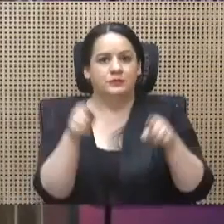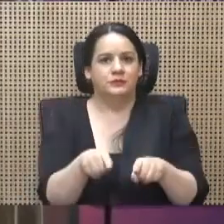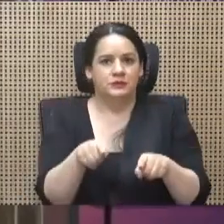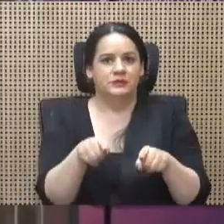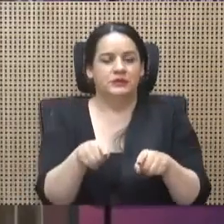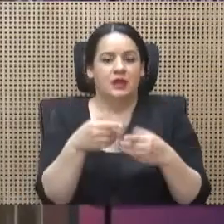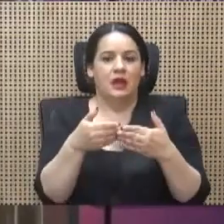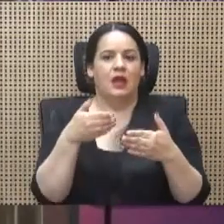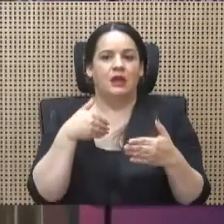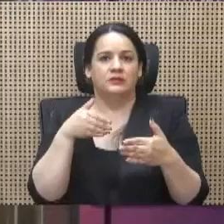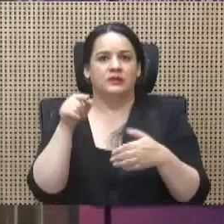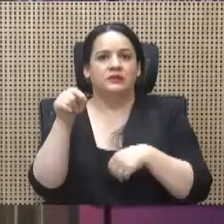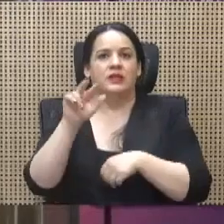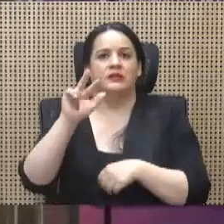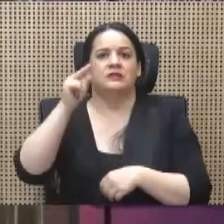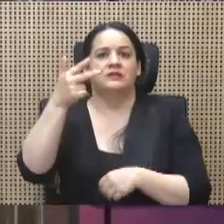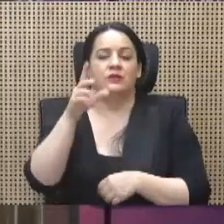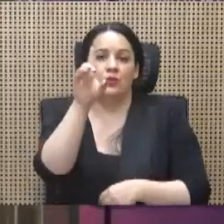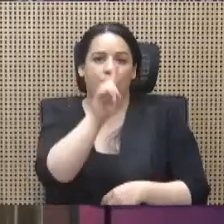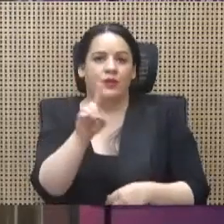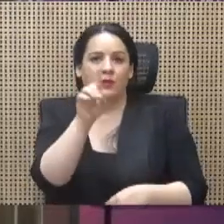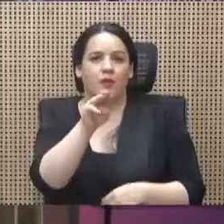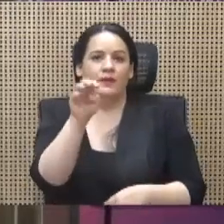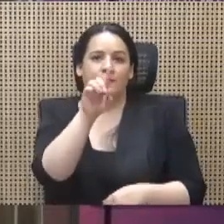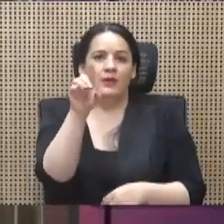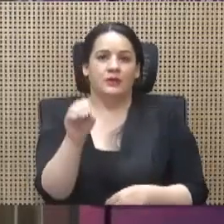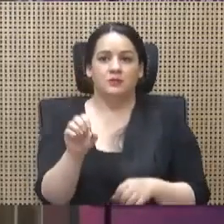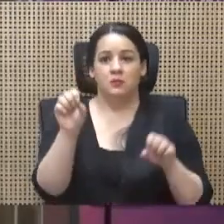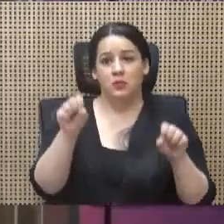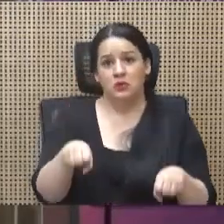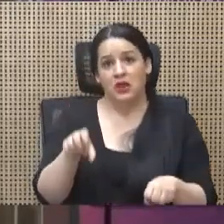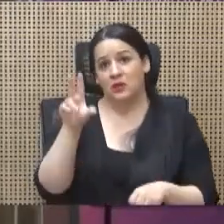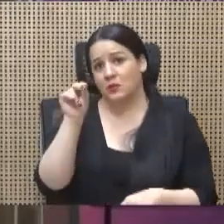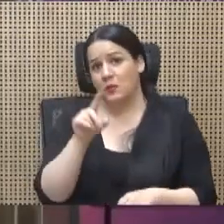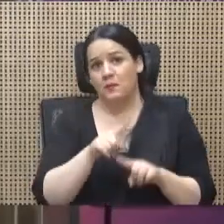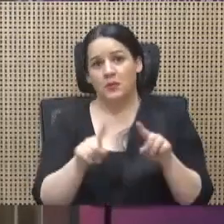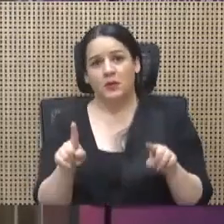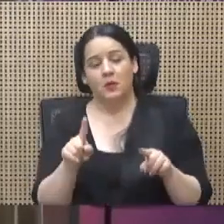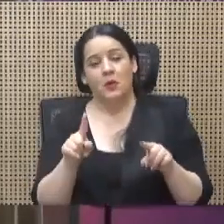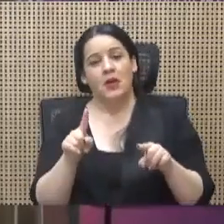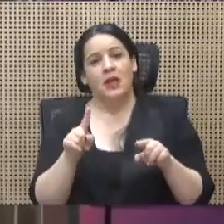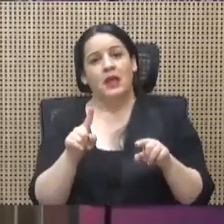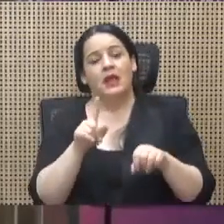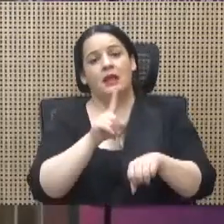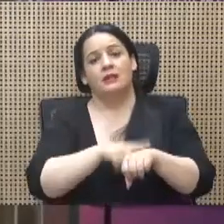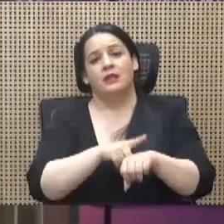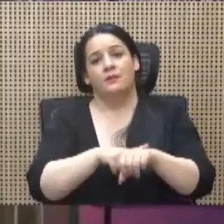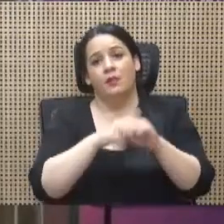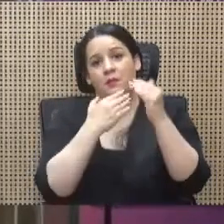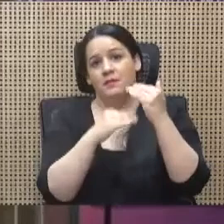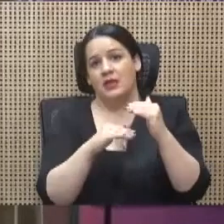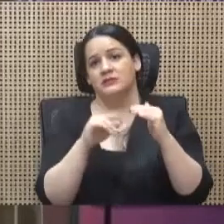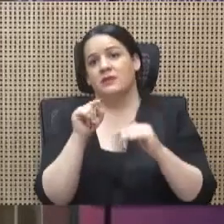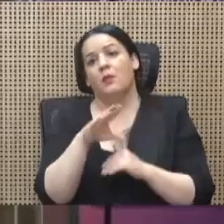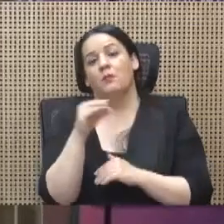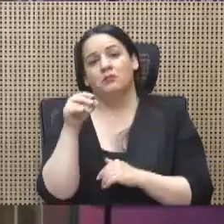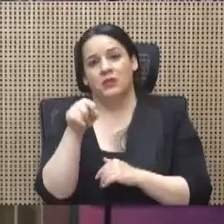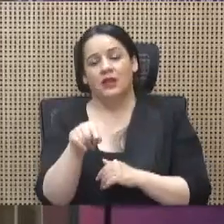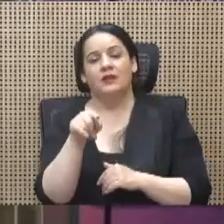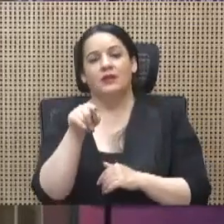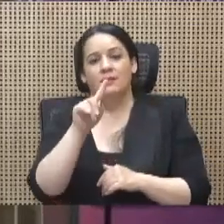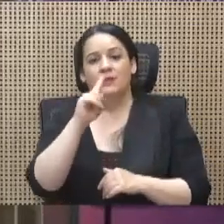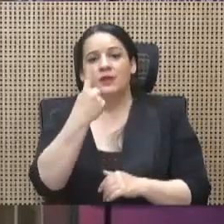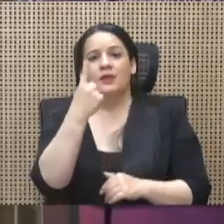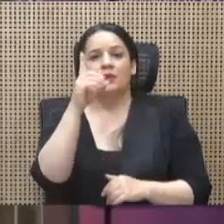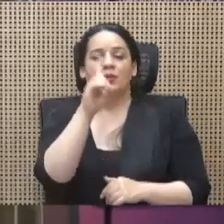antes que ese tercer domingo de marzo podría ser que no pero el plazo máximo sería ese tercer domingo de marzo me parece que este